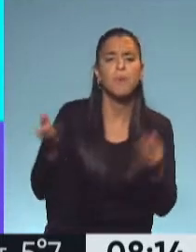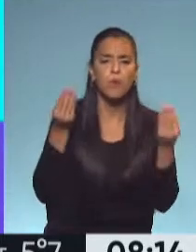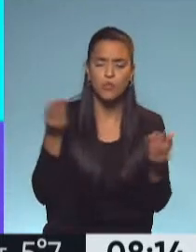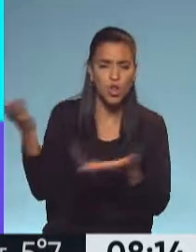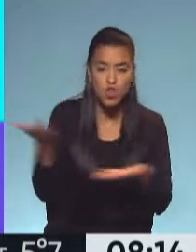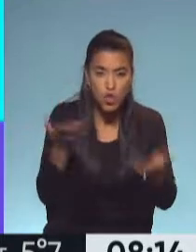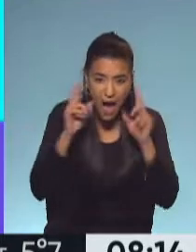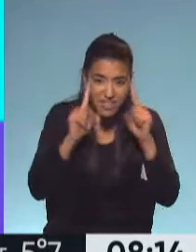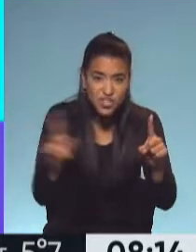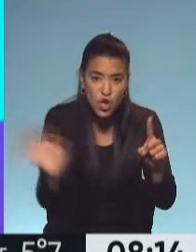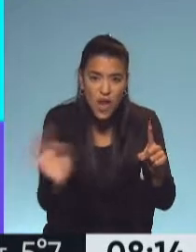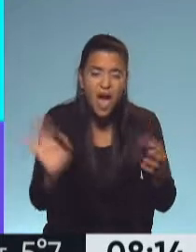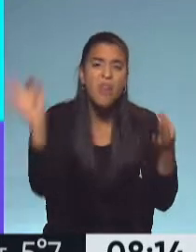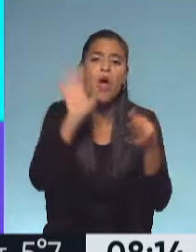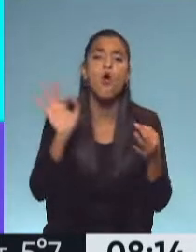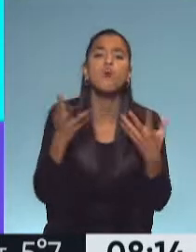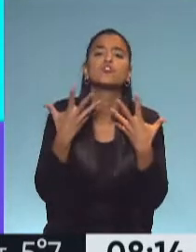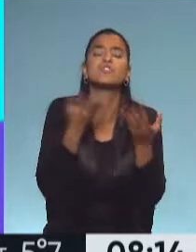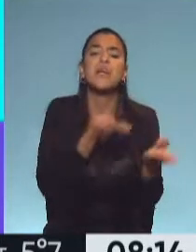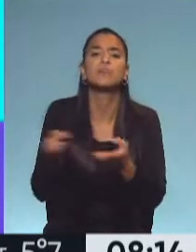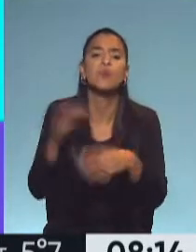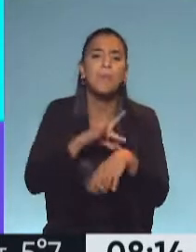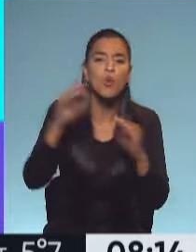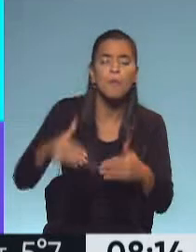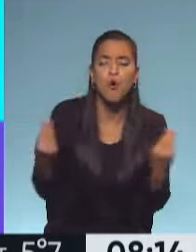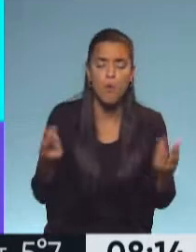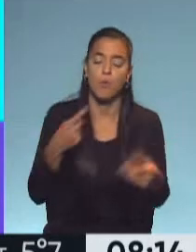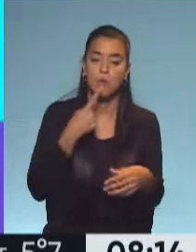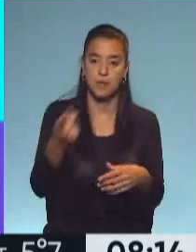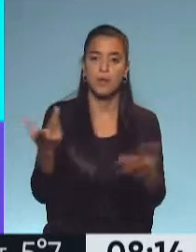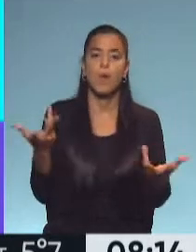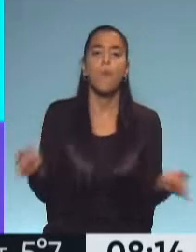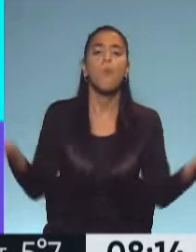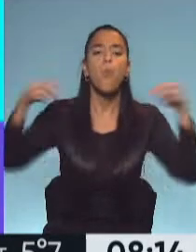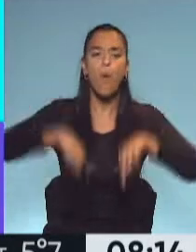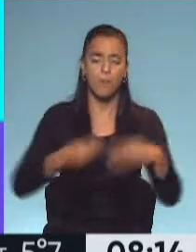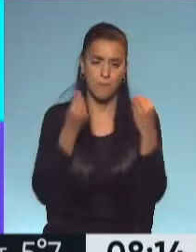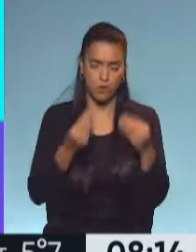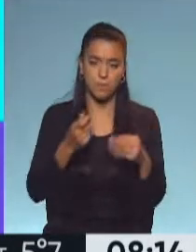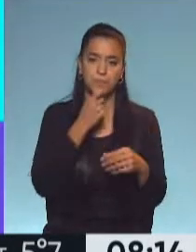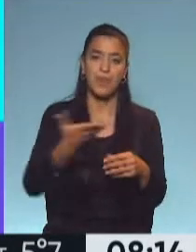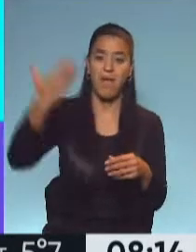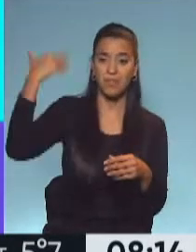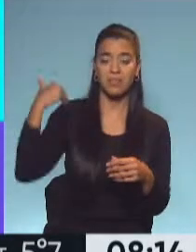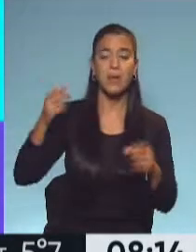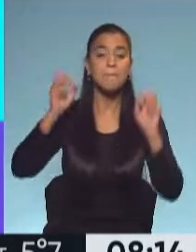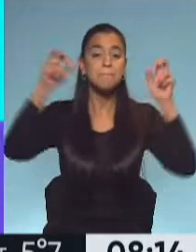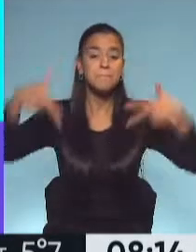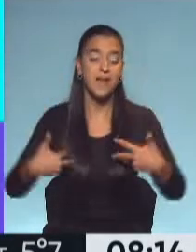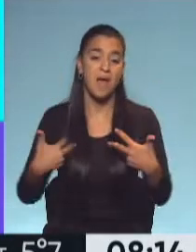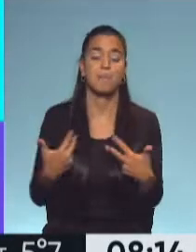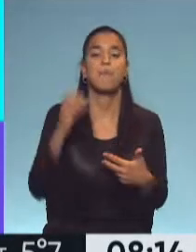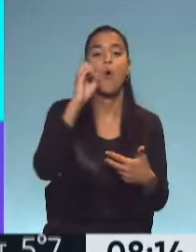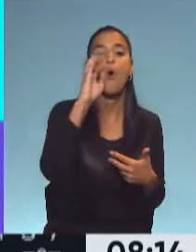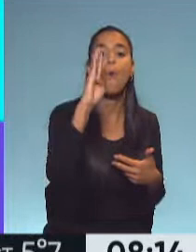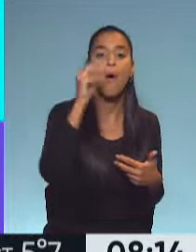atendía? Bueno, ¿se la restringía el servicio médico? ¿Por qué hablamos primero de restauración? Bueno, porque fue una política de Barack Obama,